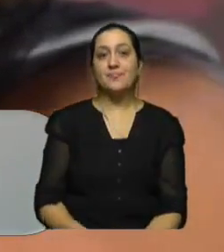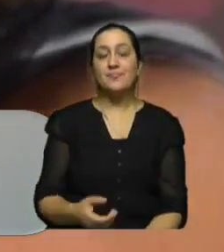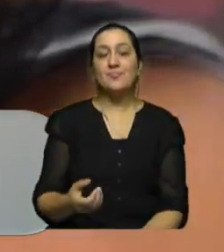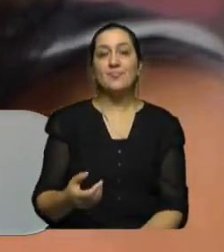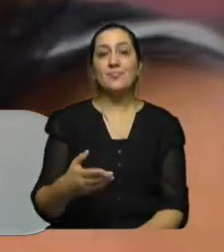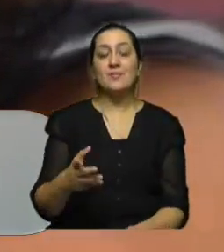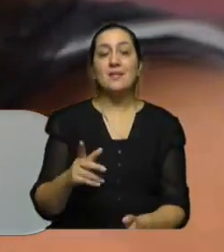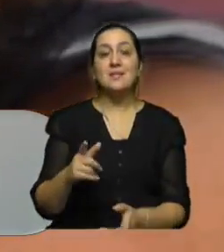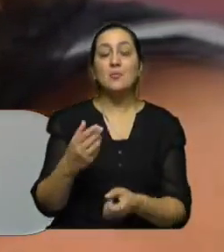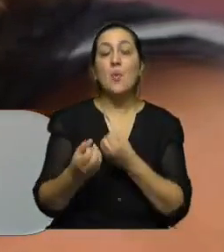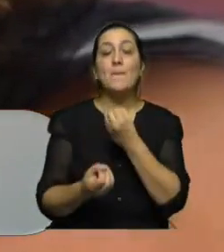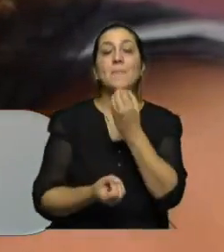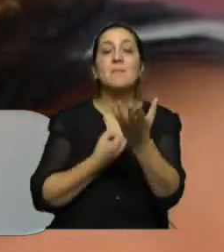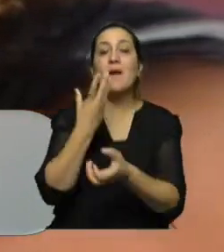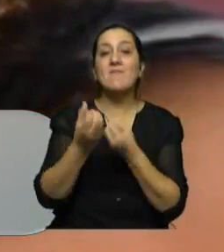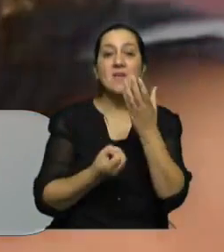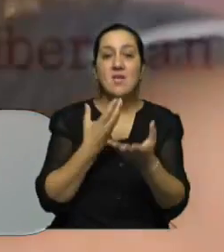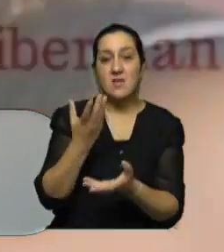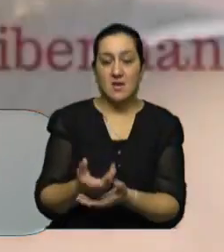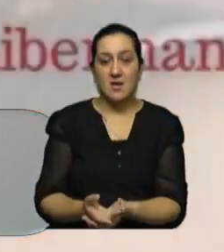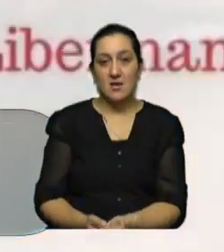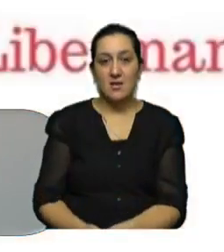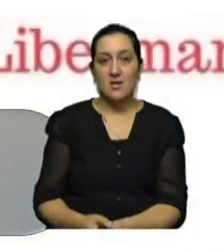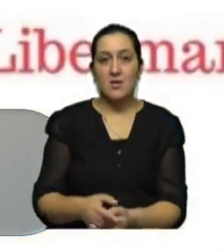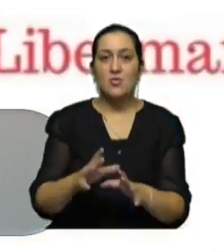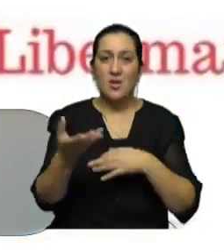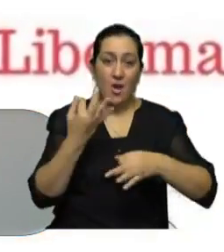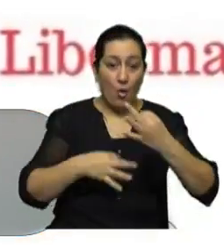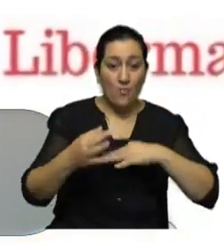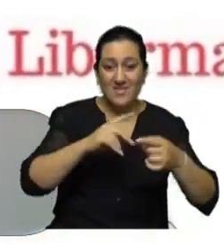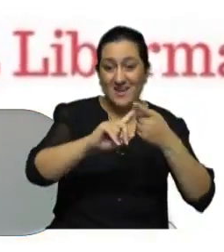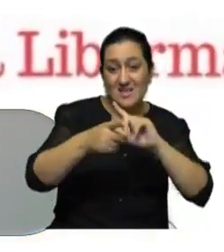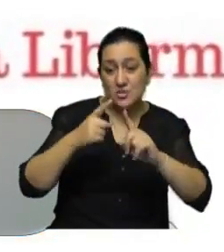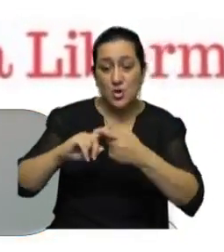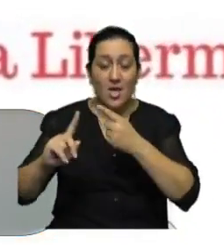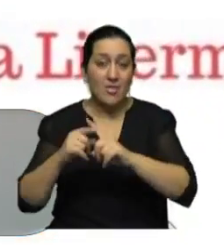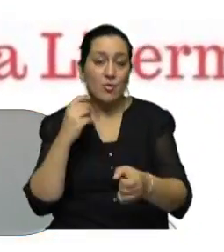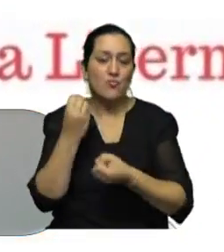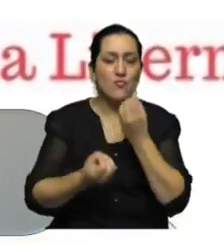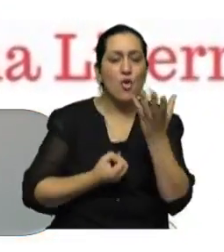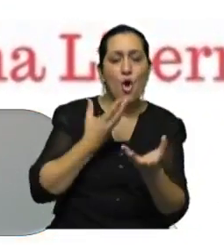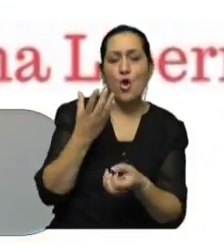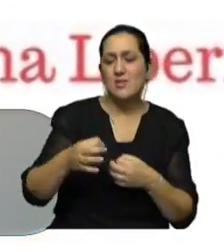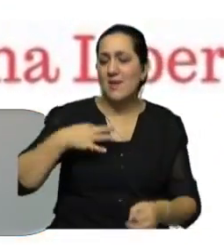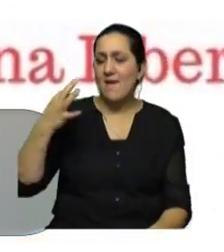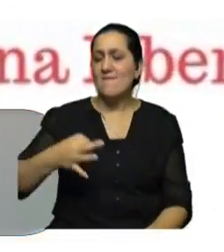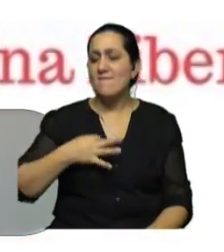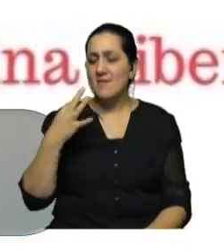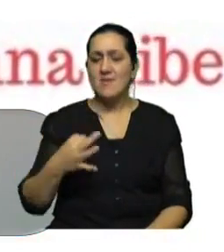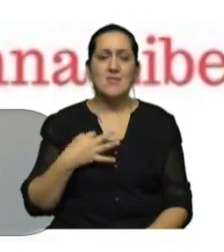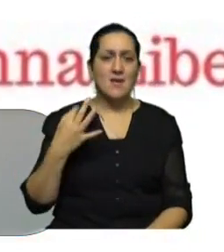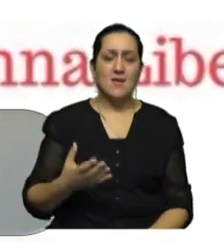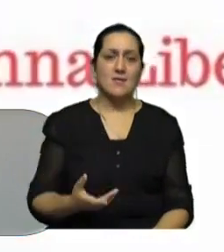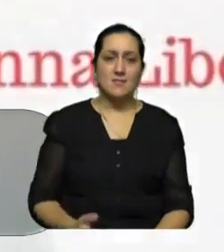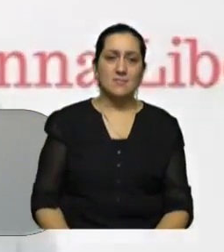Primavera y todo, Primavera es como parte, y que toda la obra tiene que ver con flores, ¿no? Hay todo como una cosa del florecimiento y de la vida a pesar de todo y de la